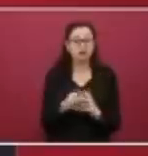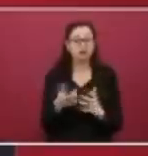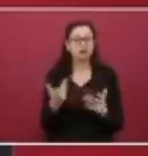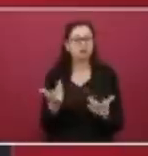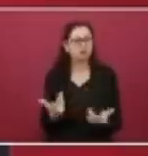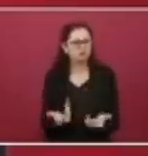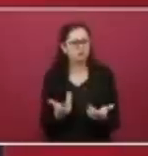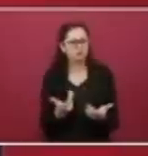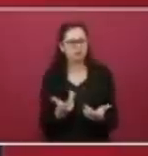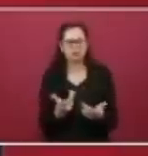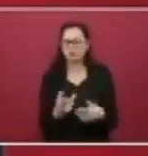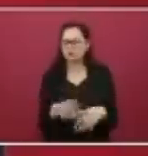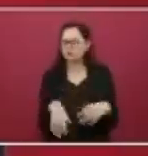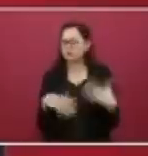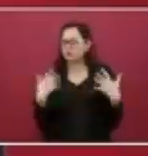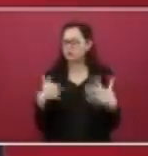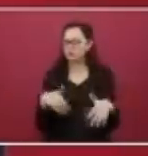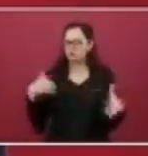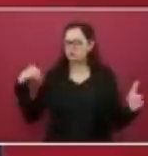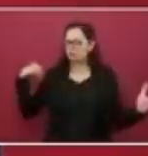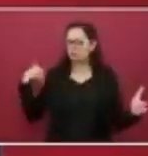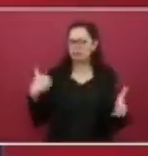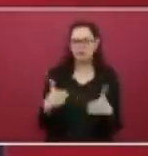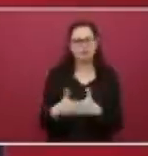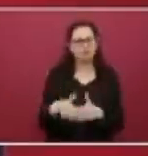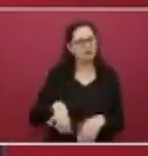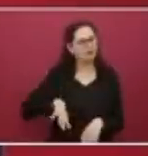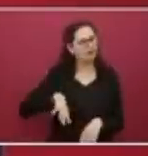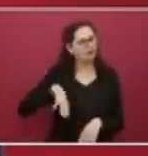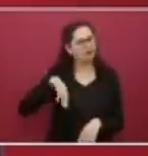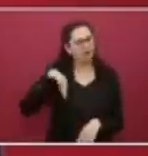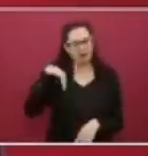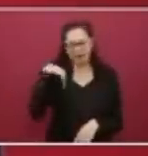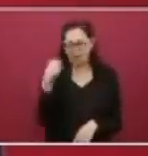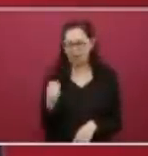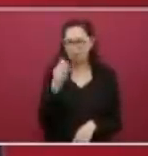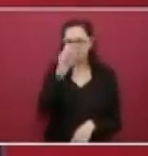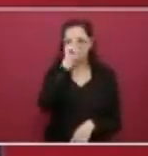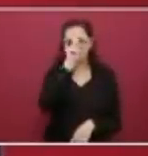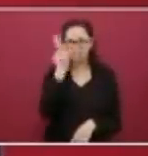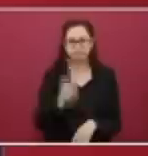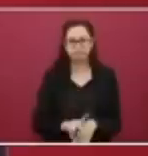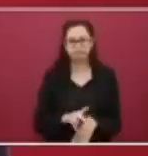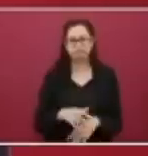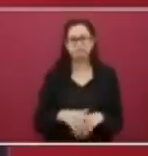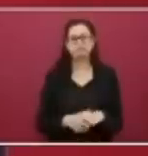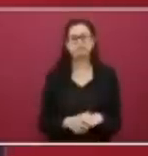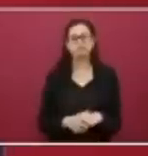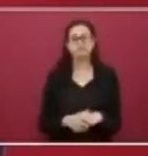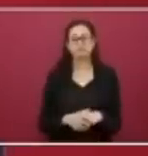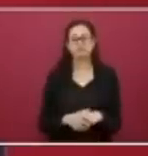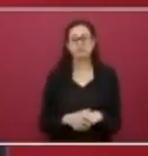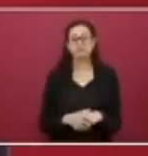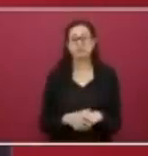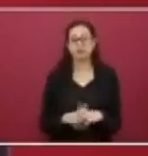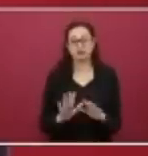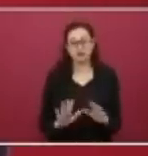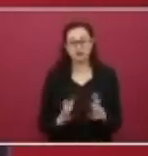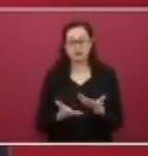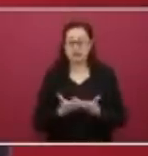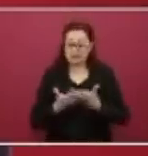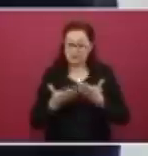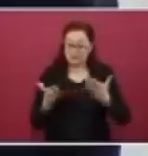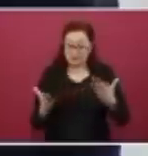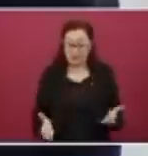fue un gran abuso lo que se cometió el licenciado bartlett el lunes les va a